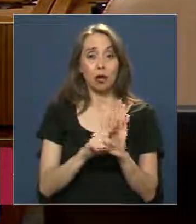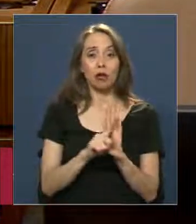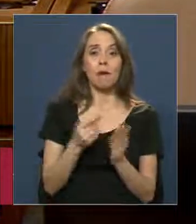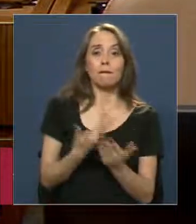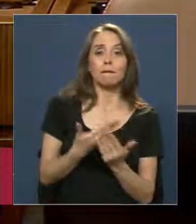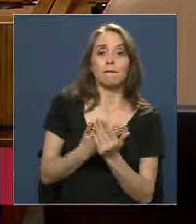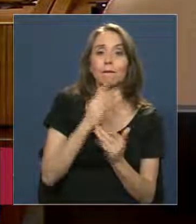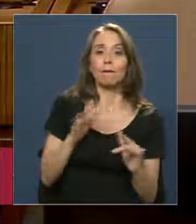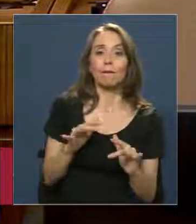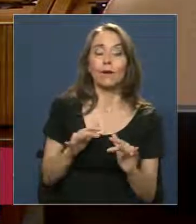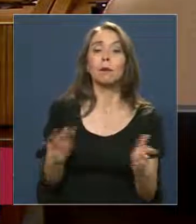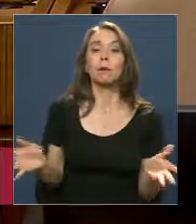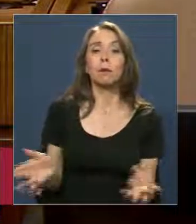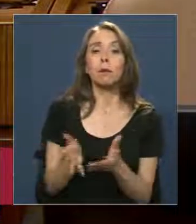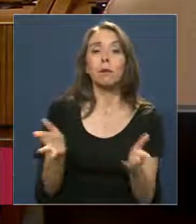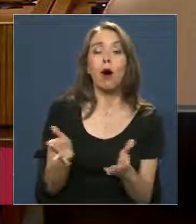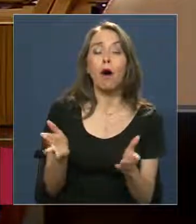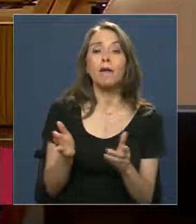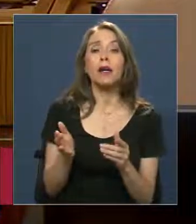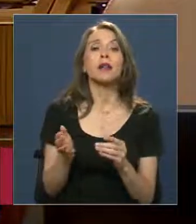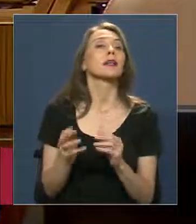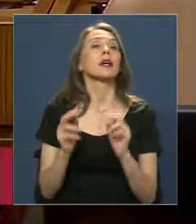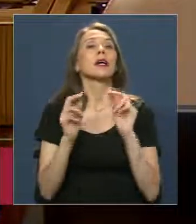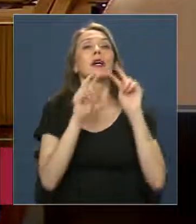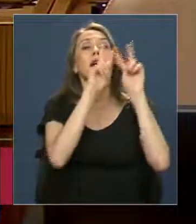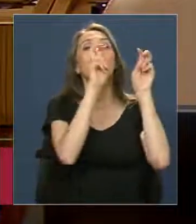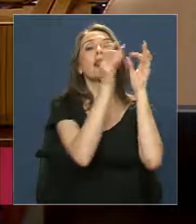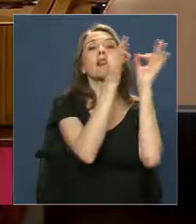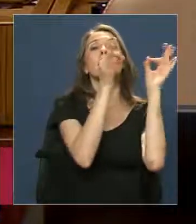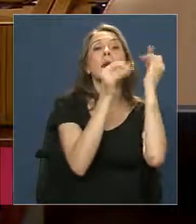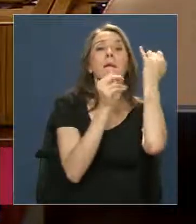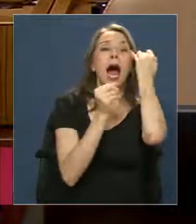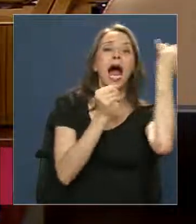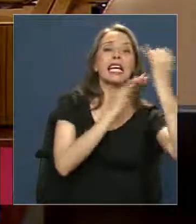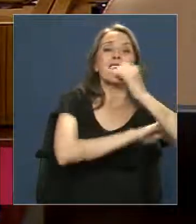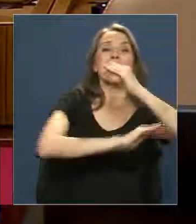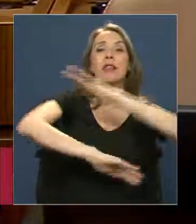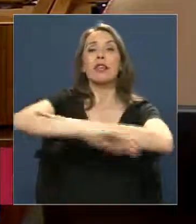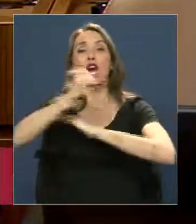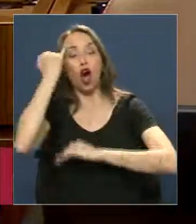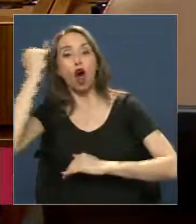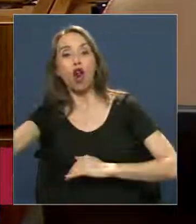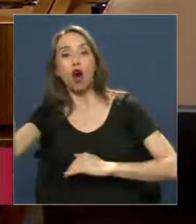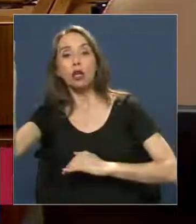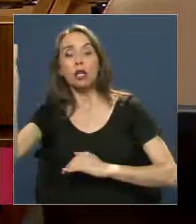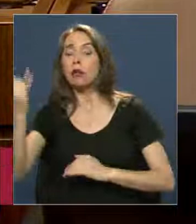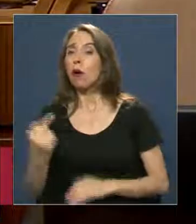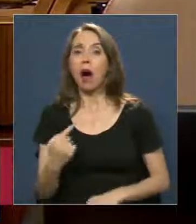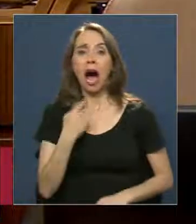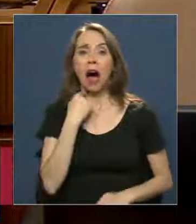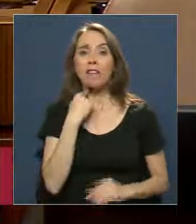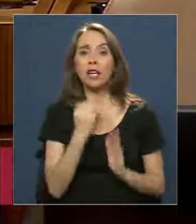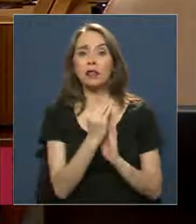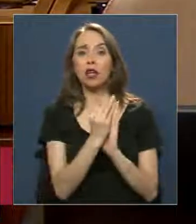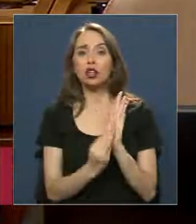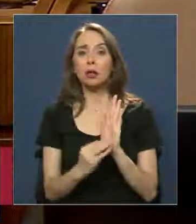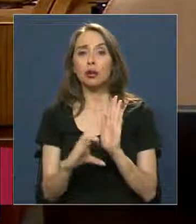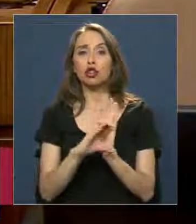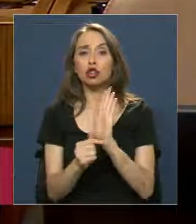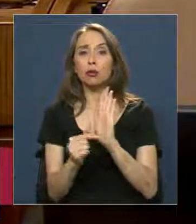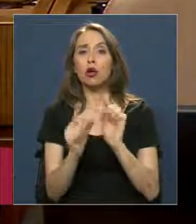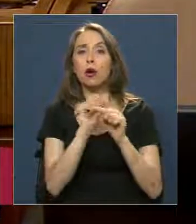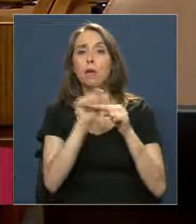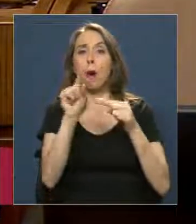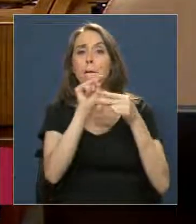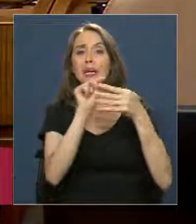proyecto para promover consignas ideológicas, las cuales terminan por afectar ciertos principios constitucionales que